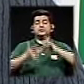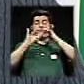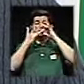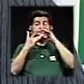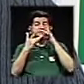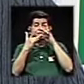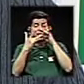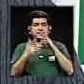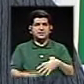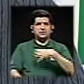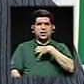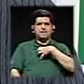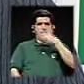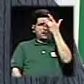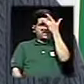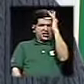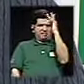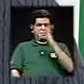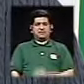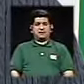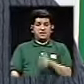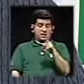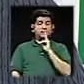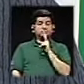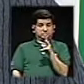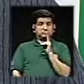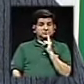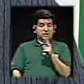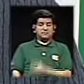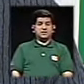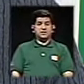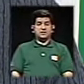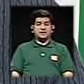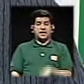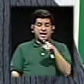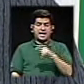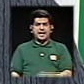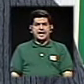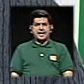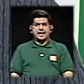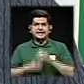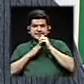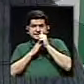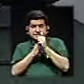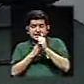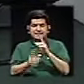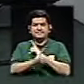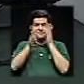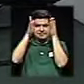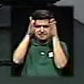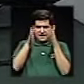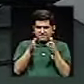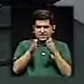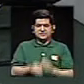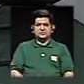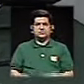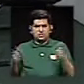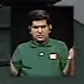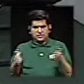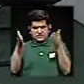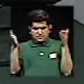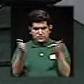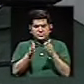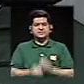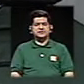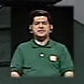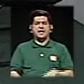también propiedad intelectual y esos son Realmente los caballos de batalla de los defensores o los impulsores del tratado